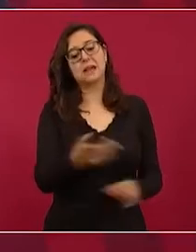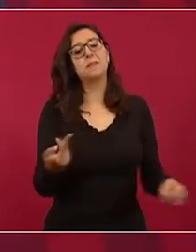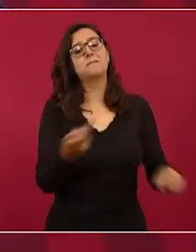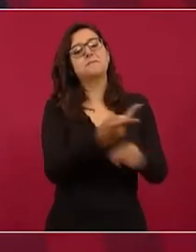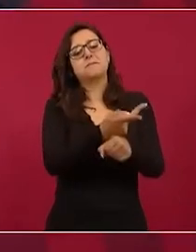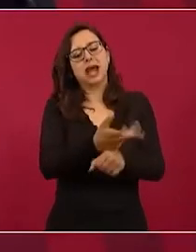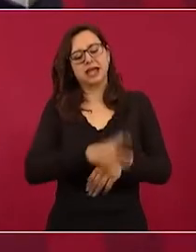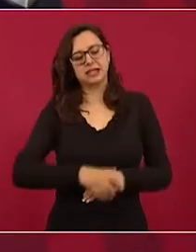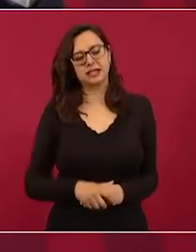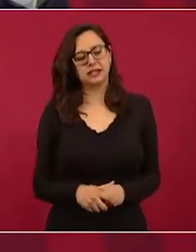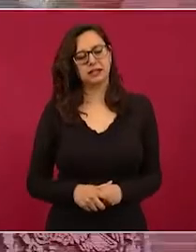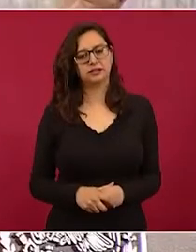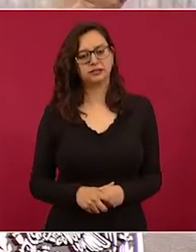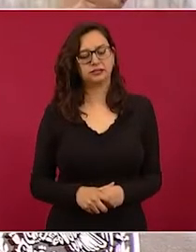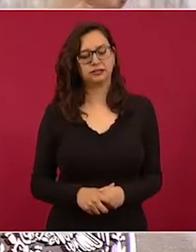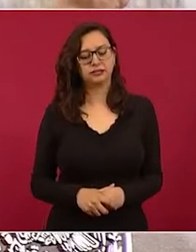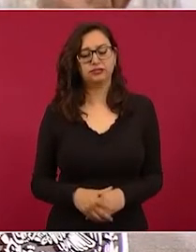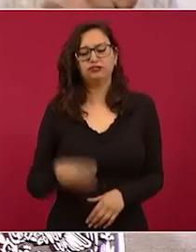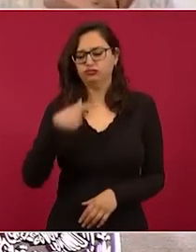a flote,